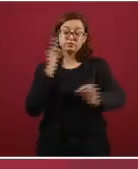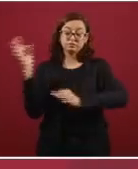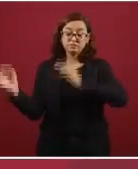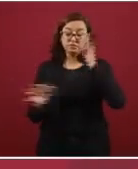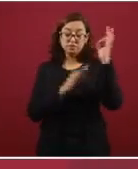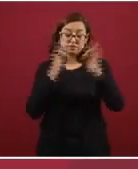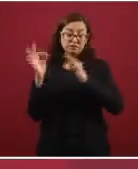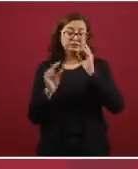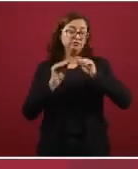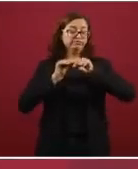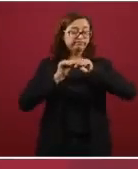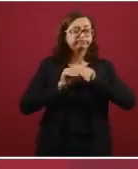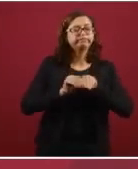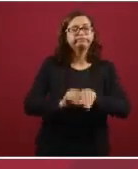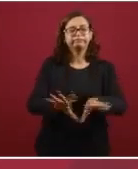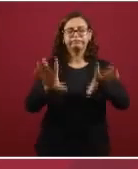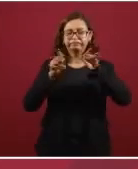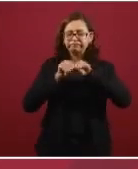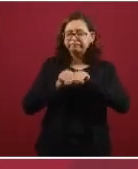amplia, intensa,